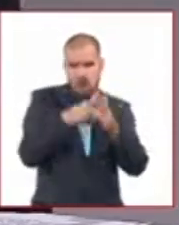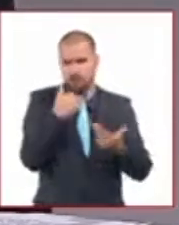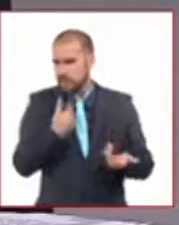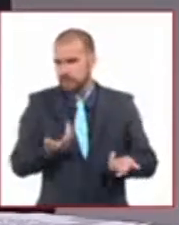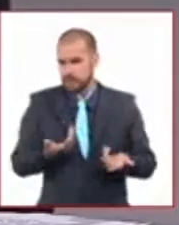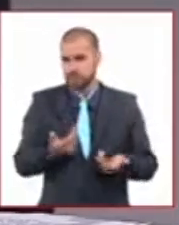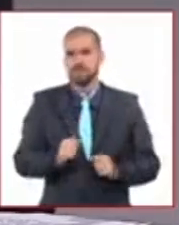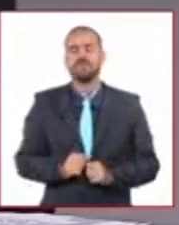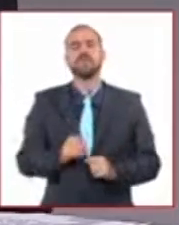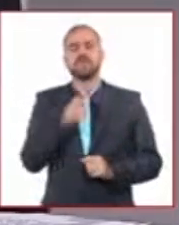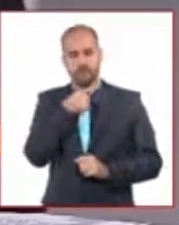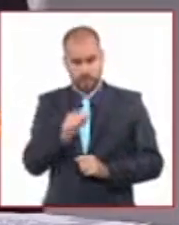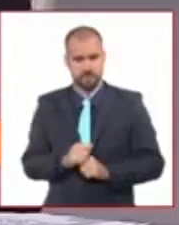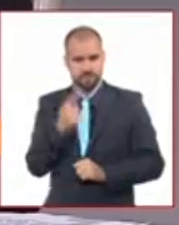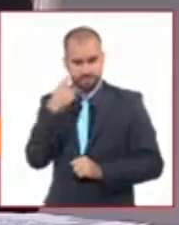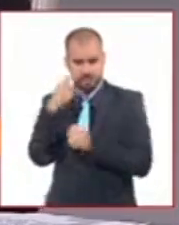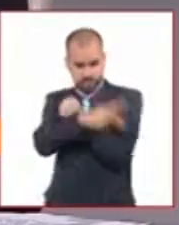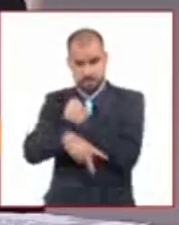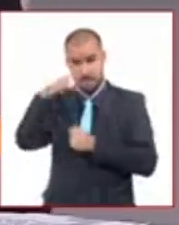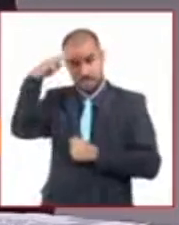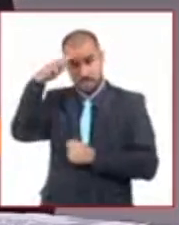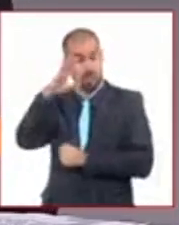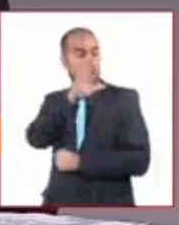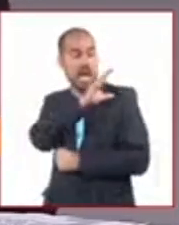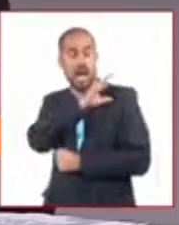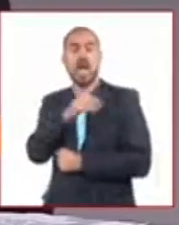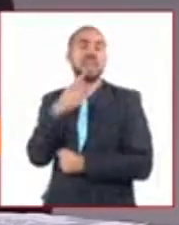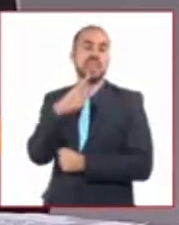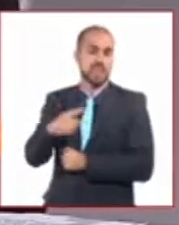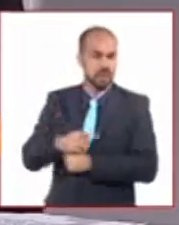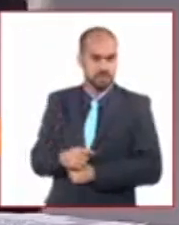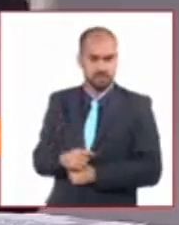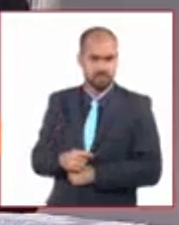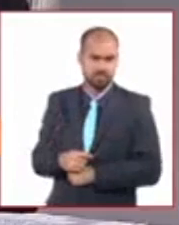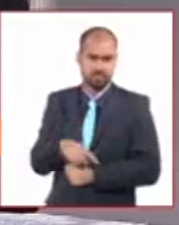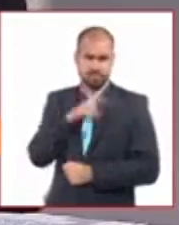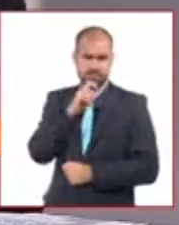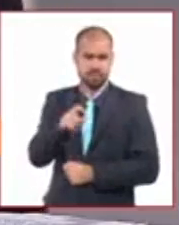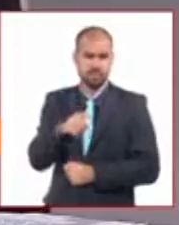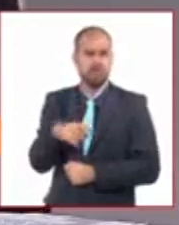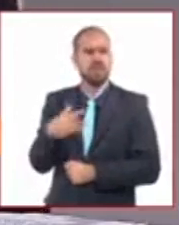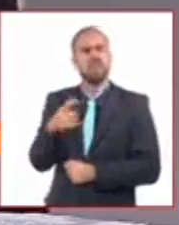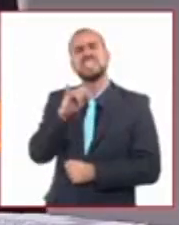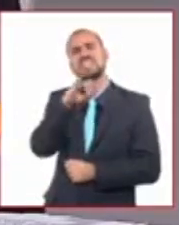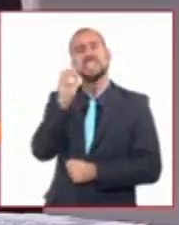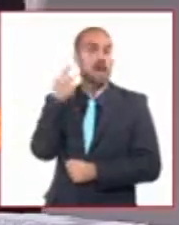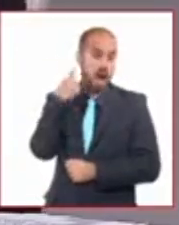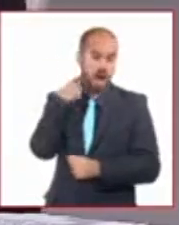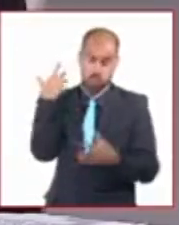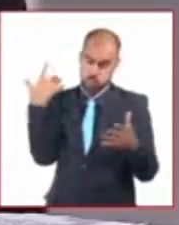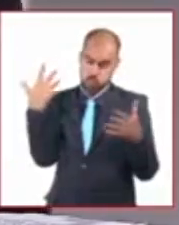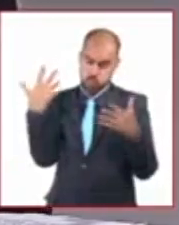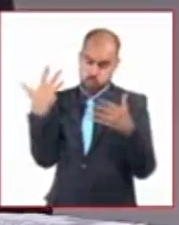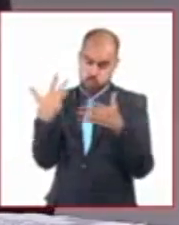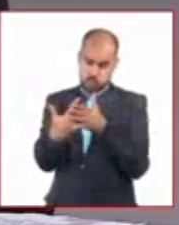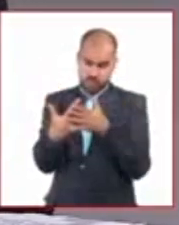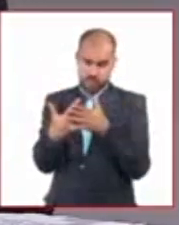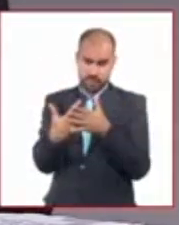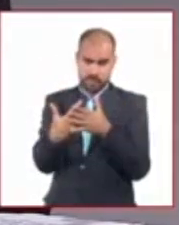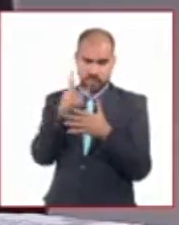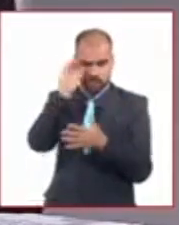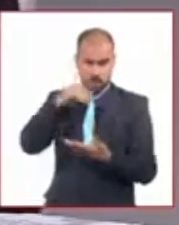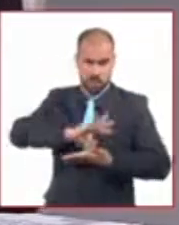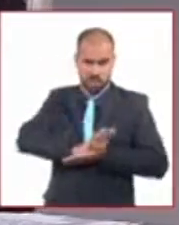mexicano decía que era imposible com país que se le habían oficiado por más de 60 años se lo pudiera tener excluido de esta cumbre porque la voz de ese